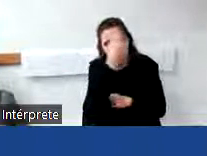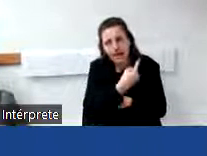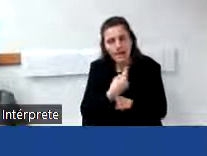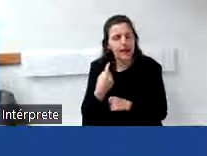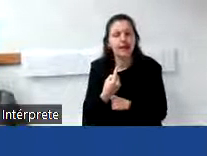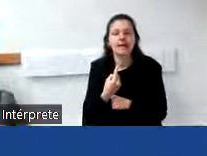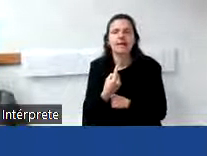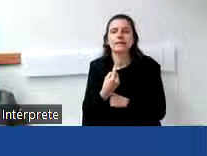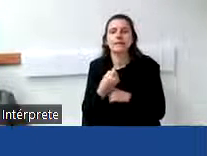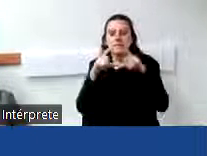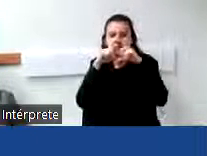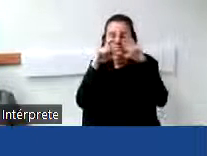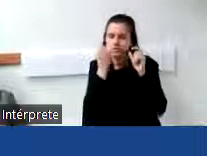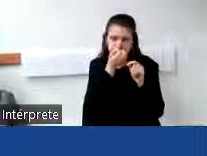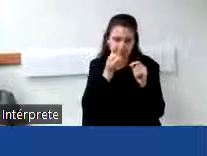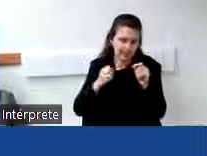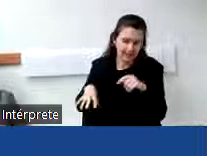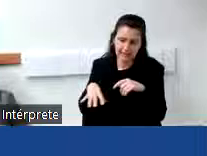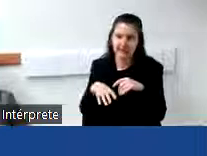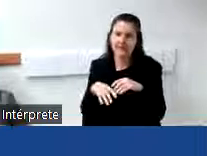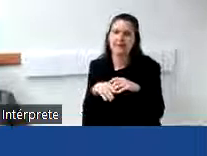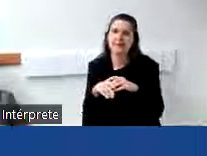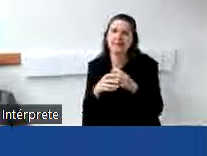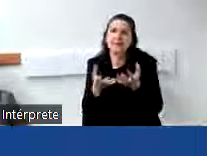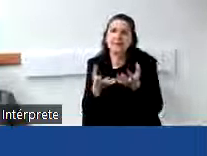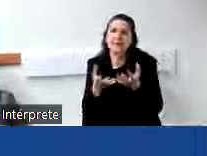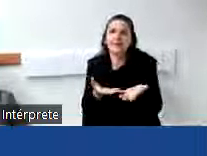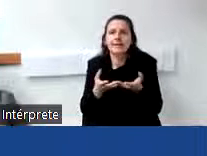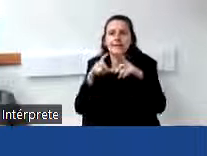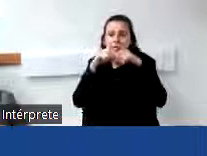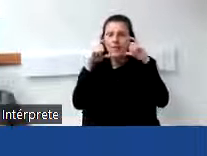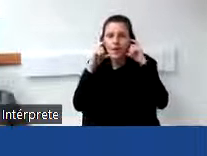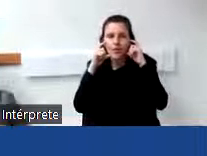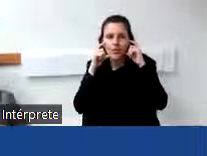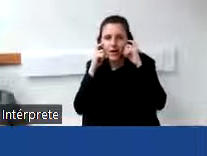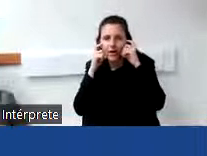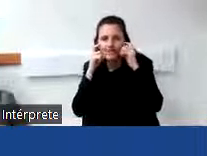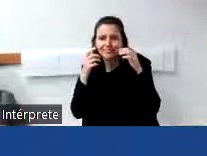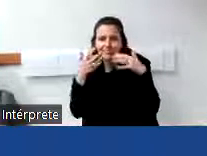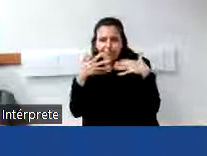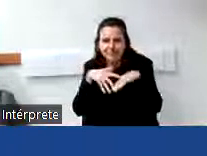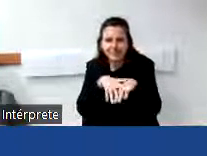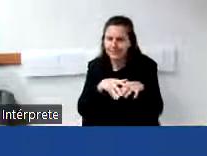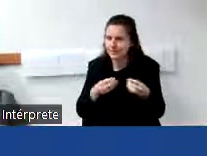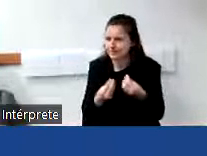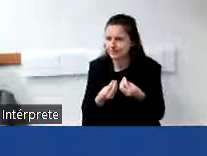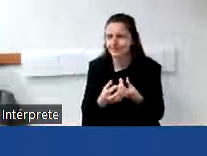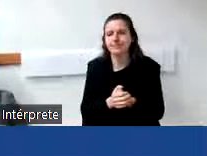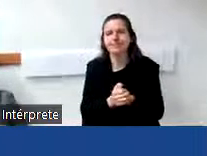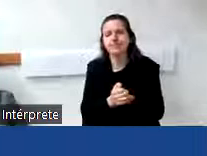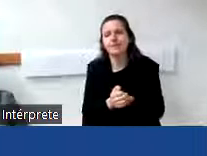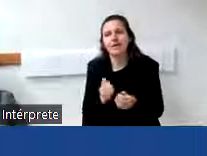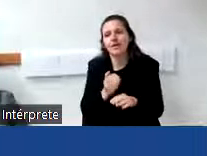pandemia, el hecho de los tapabocas, tener los tapabocas inclusivos, las mascarillas. Entonces, bueno, eso por supuesto que era una barrera en